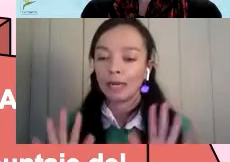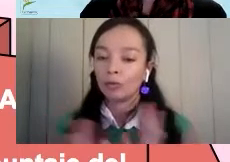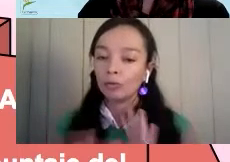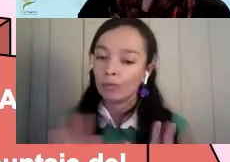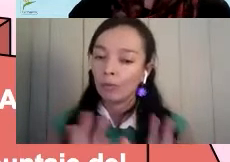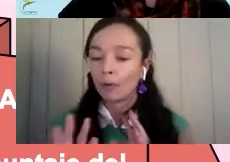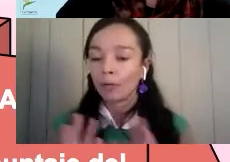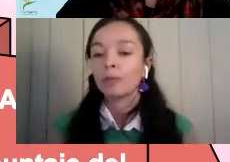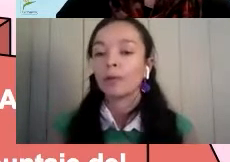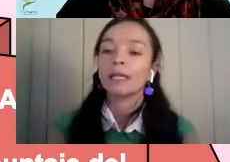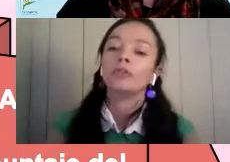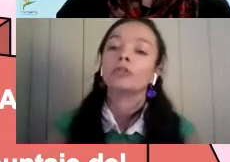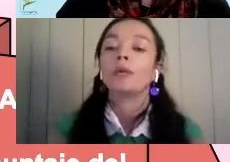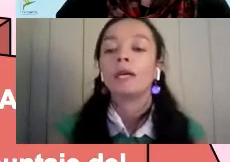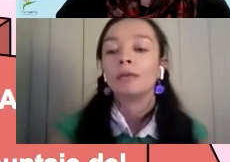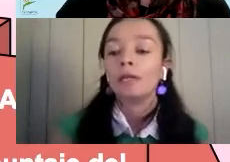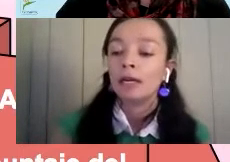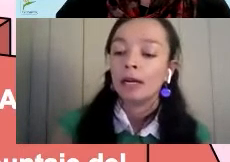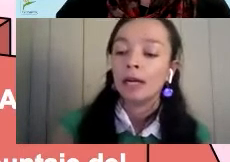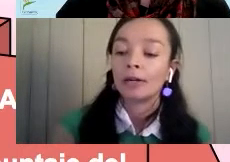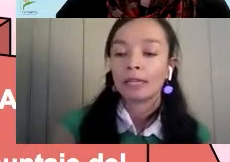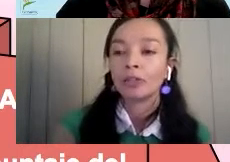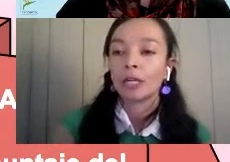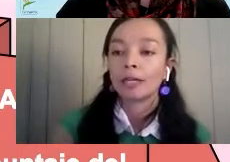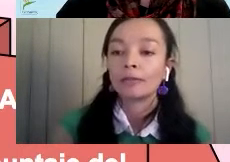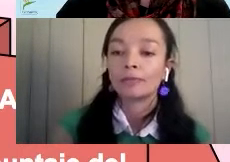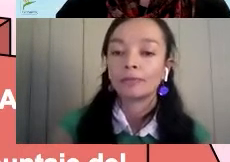esperar un poquito para que ellos puedan reaccionar.